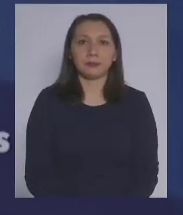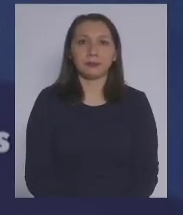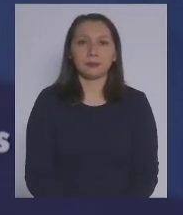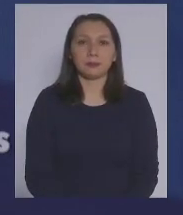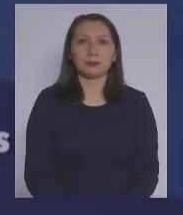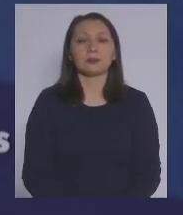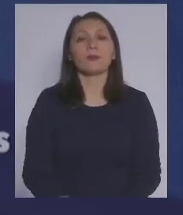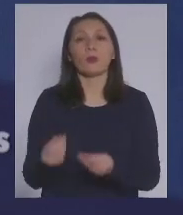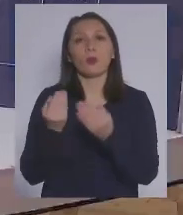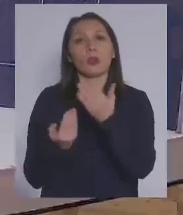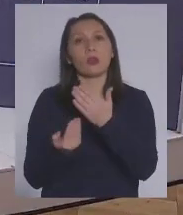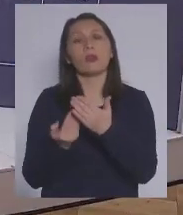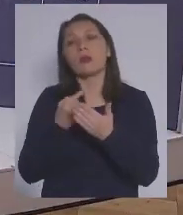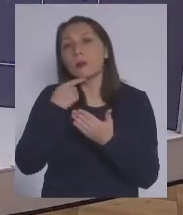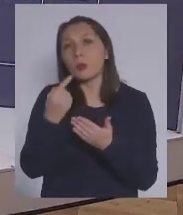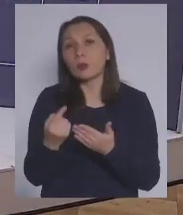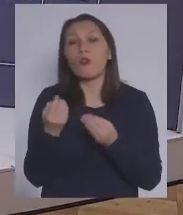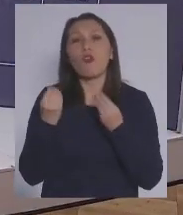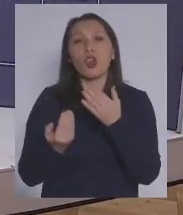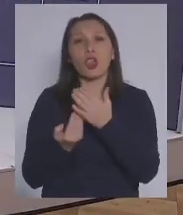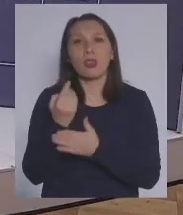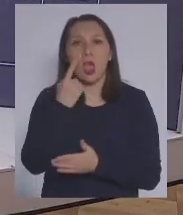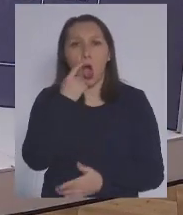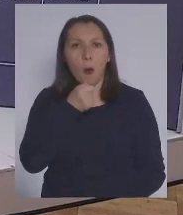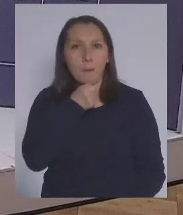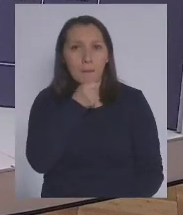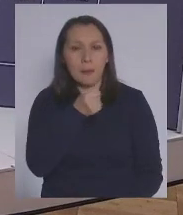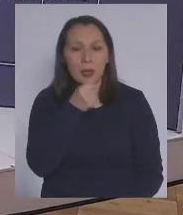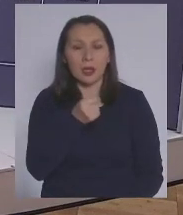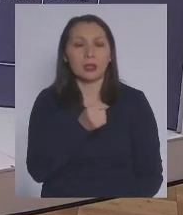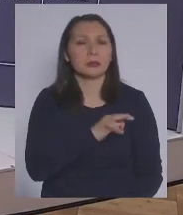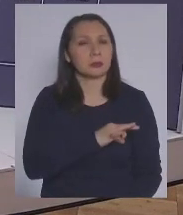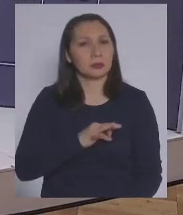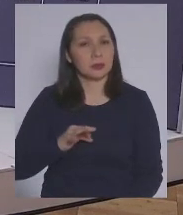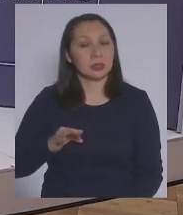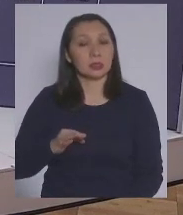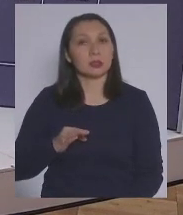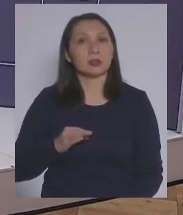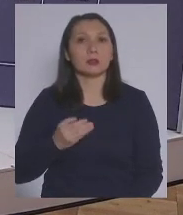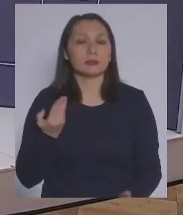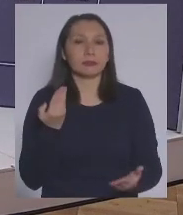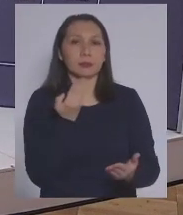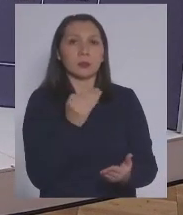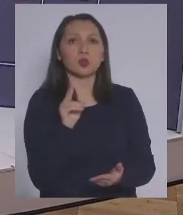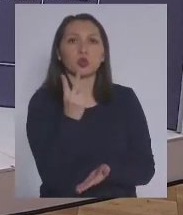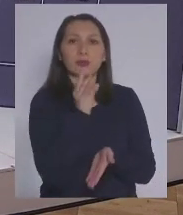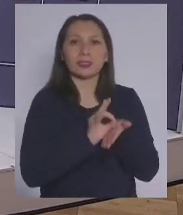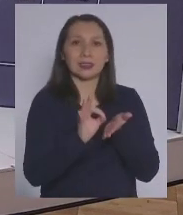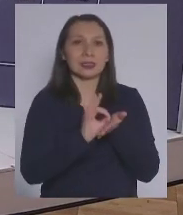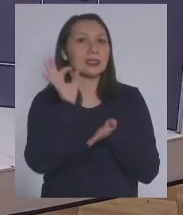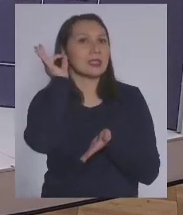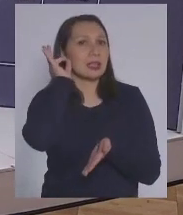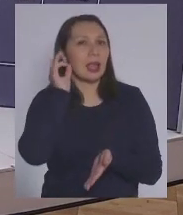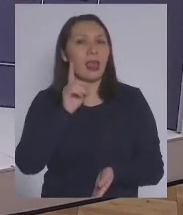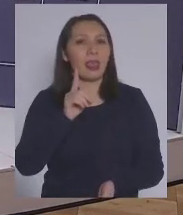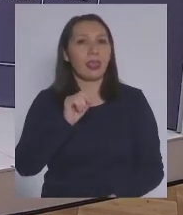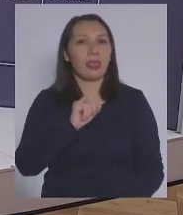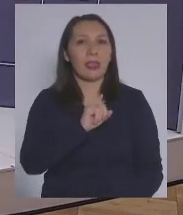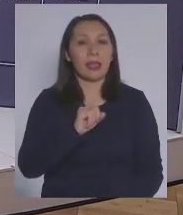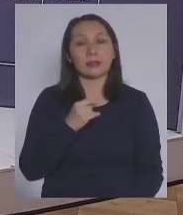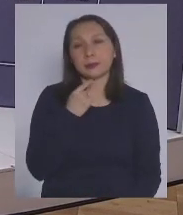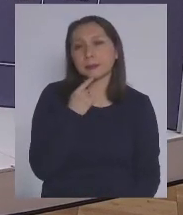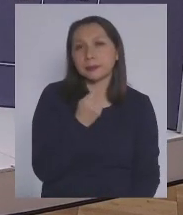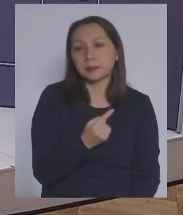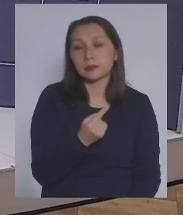valiente pregunta sí buenos días ministro me preguntaba para la subsecretaria daza porque bueno